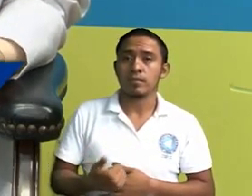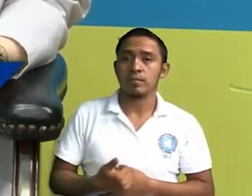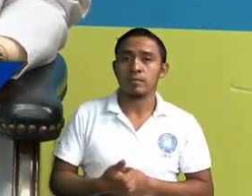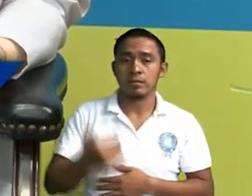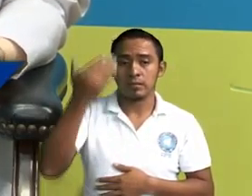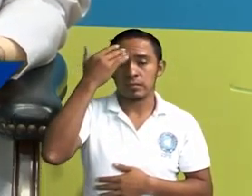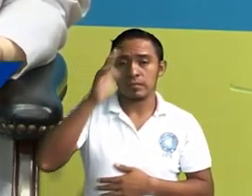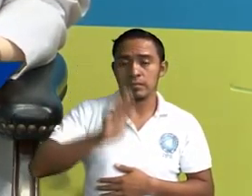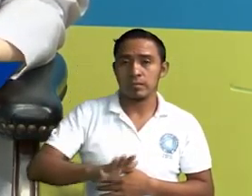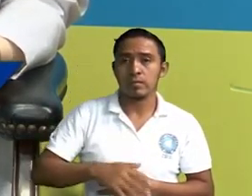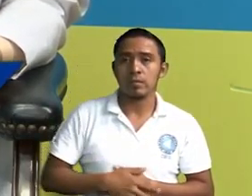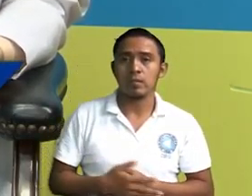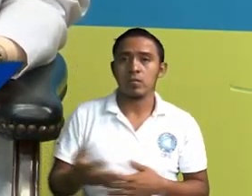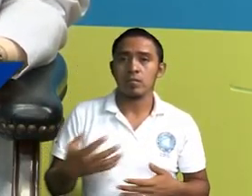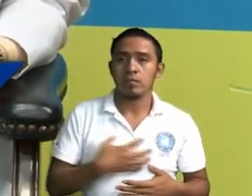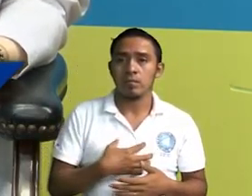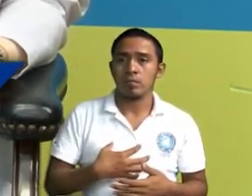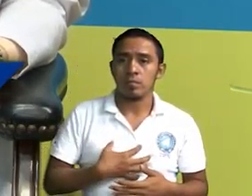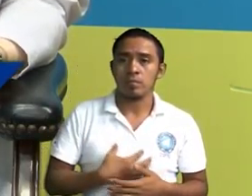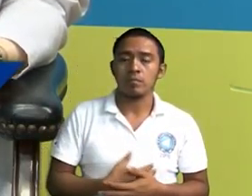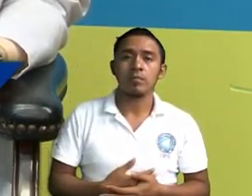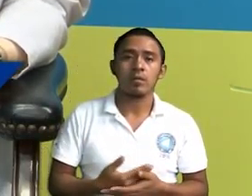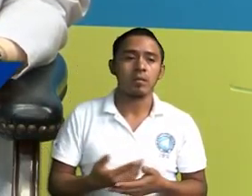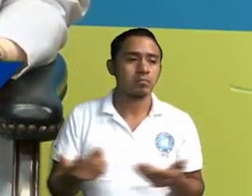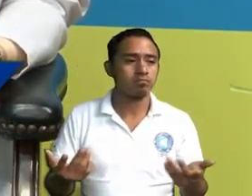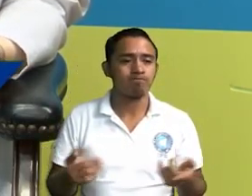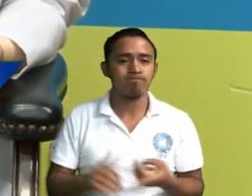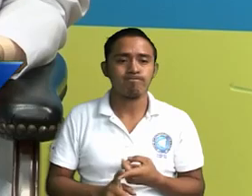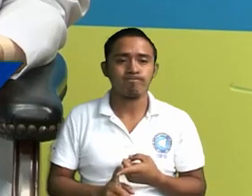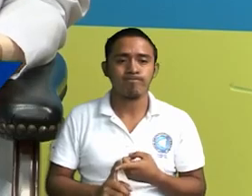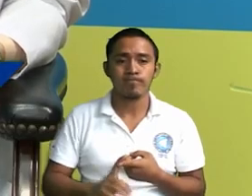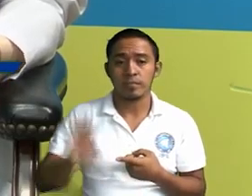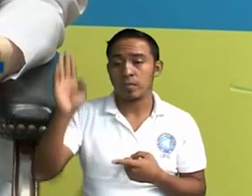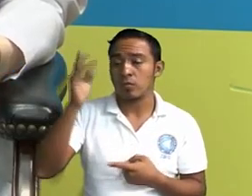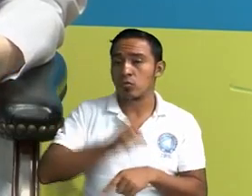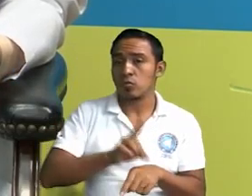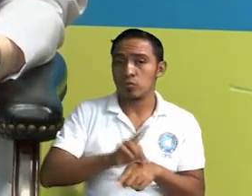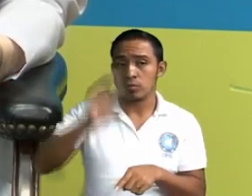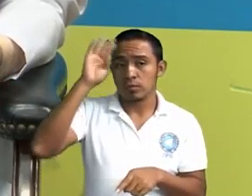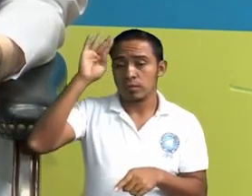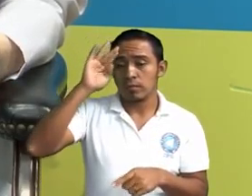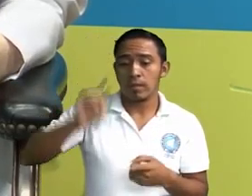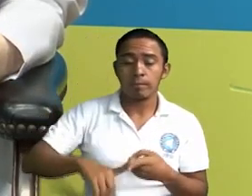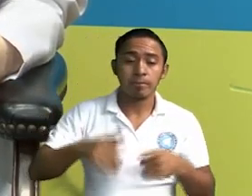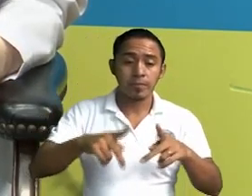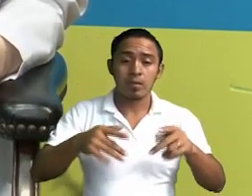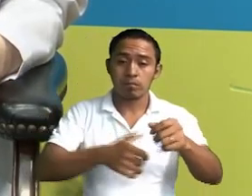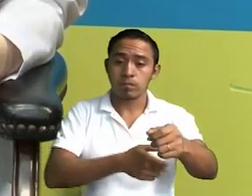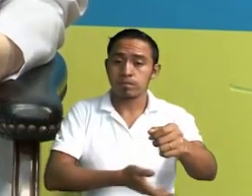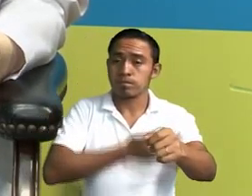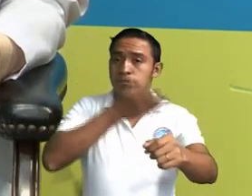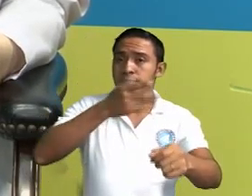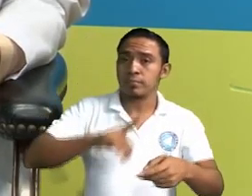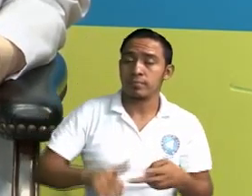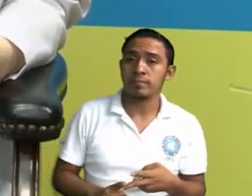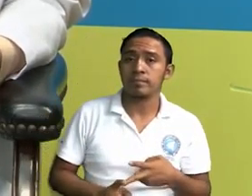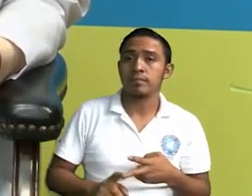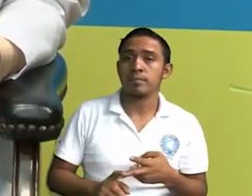comunicación con sus médicos de cabecera en este caso por ejemplo si tenemos un paciente hipertenso de estamos en